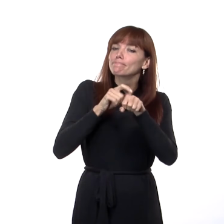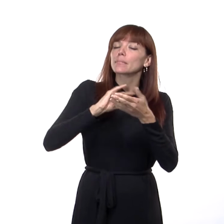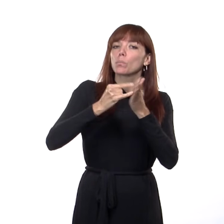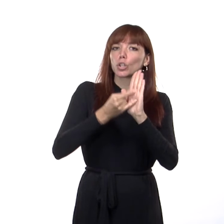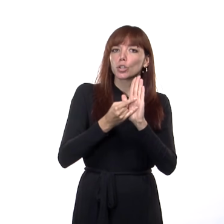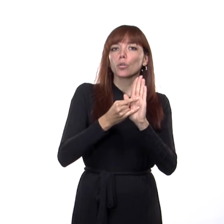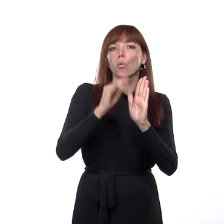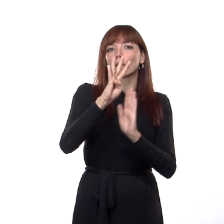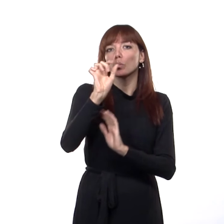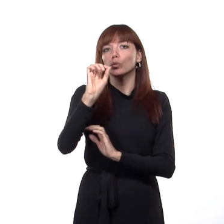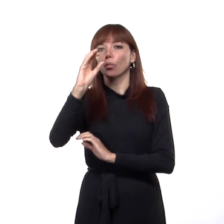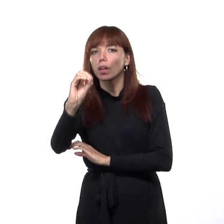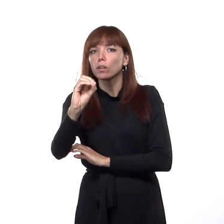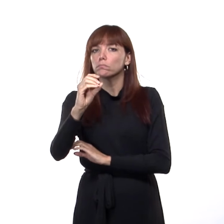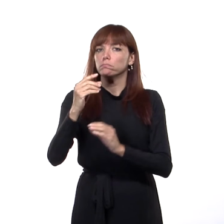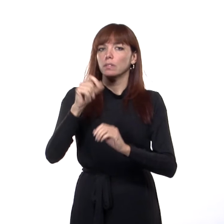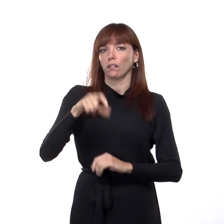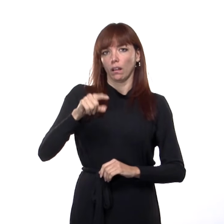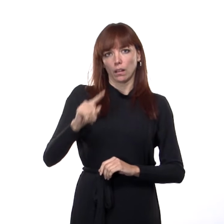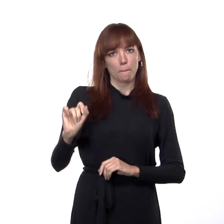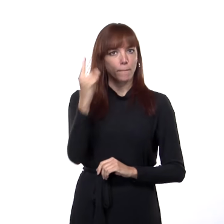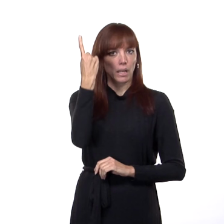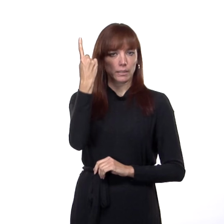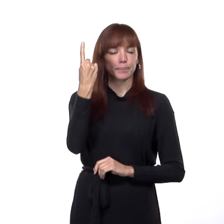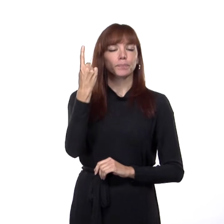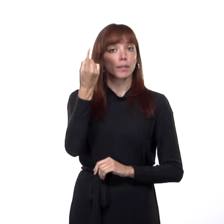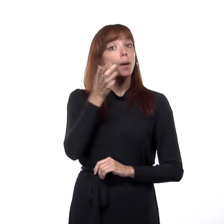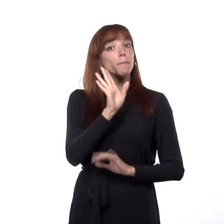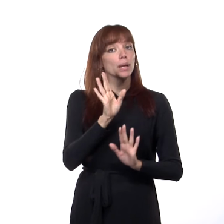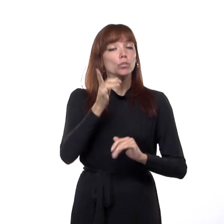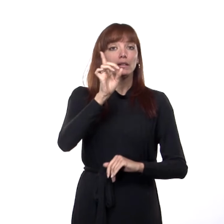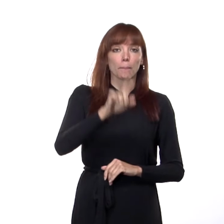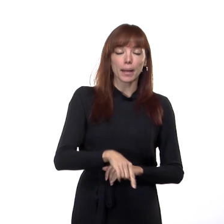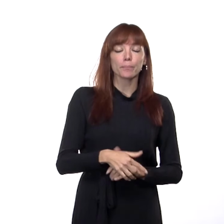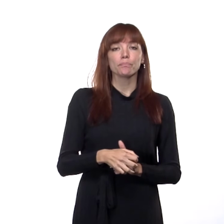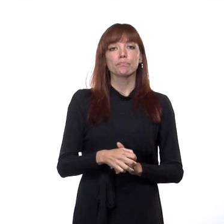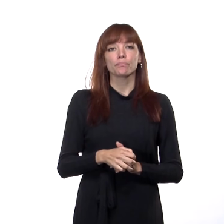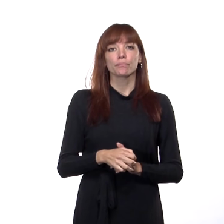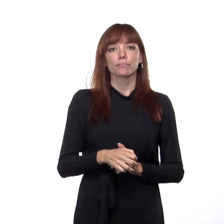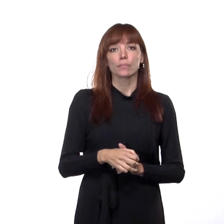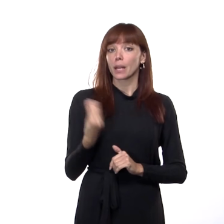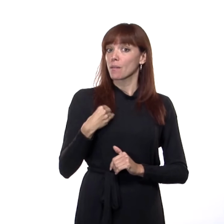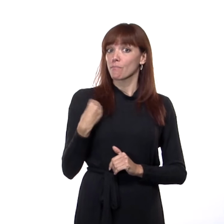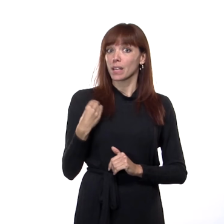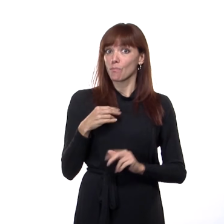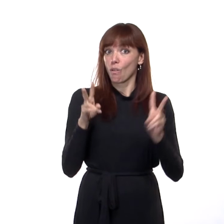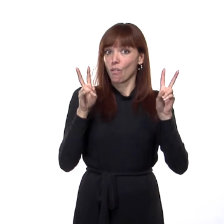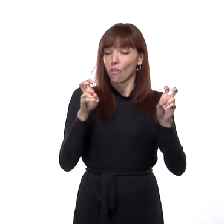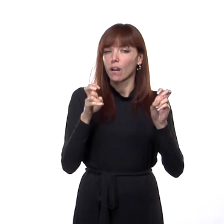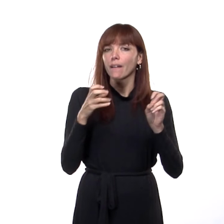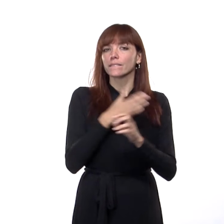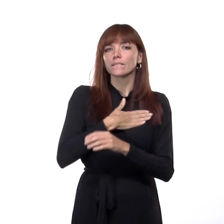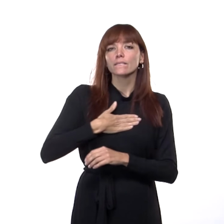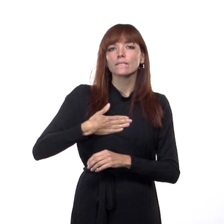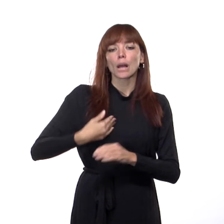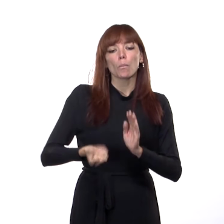industria otro punto cero que más se está llevando a cabo pero también con esa monitorización de rendimiento lo que sería conseguir la mejora de